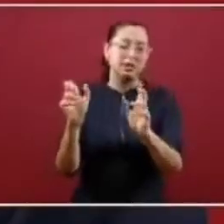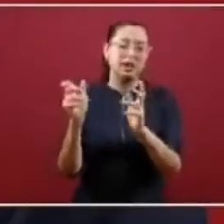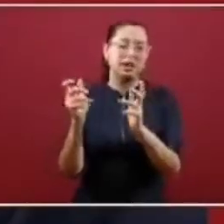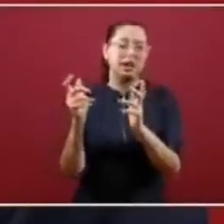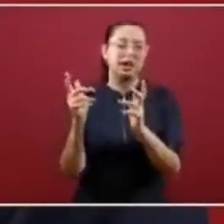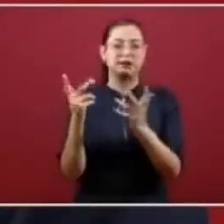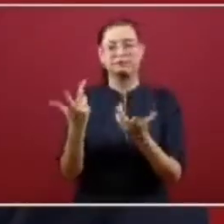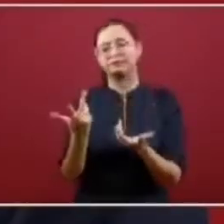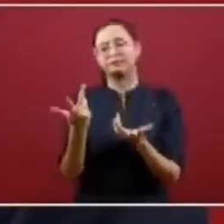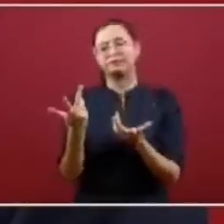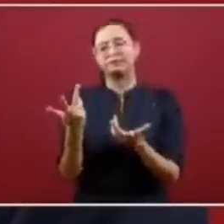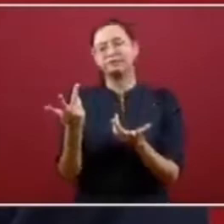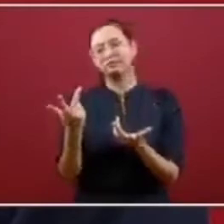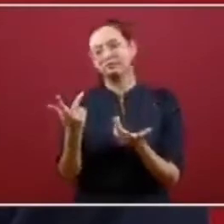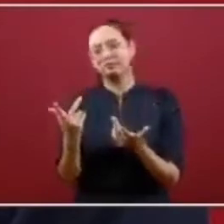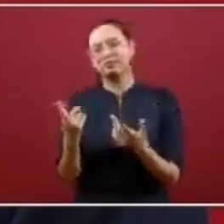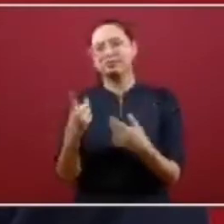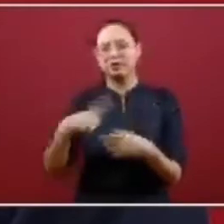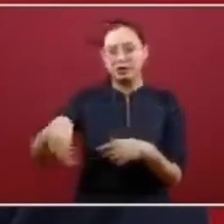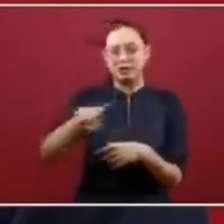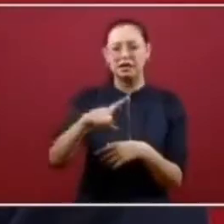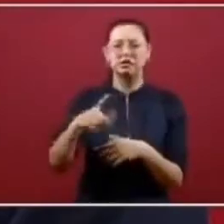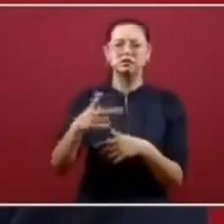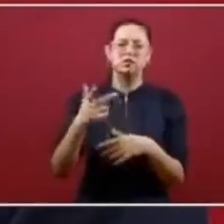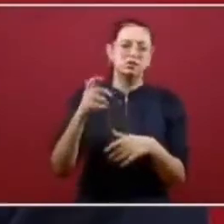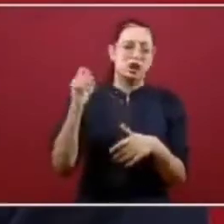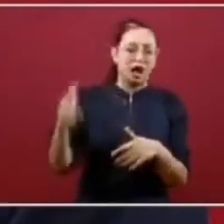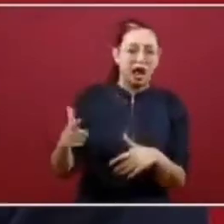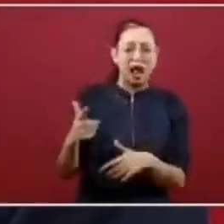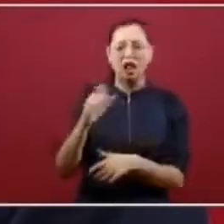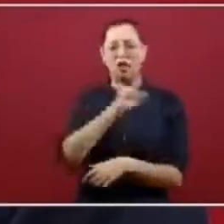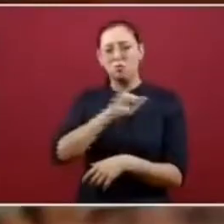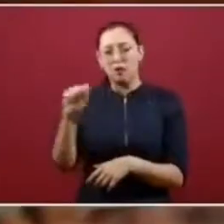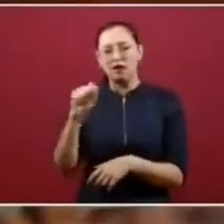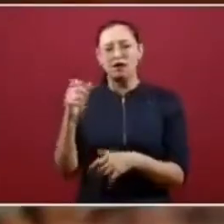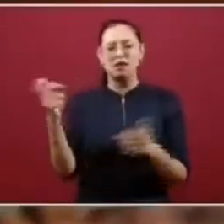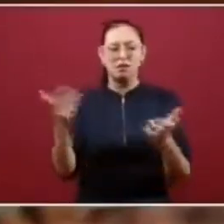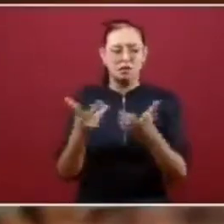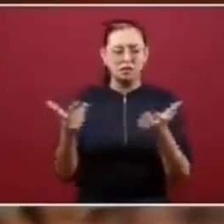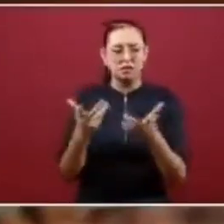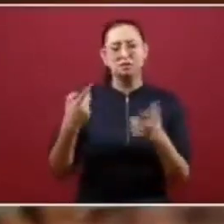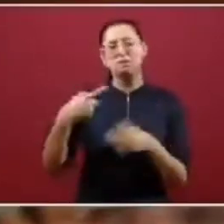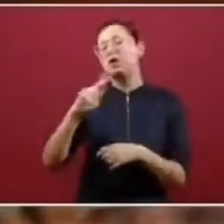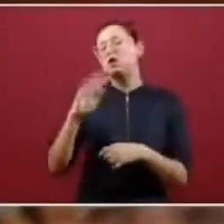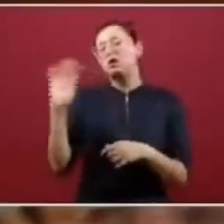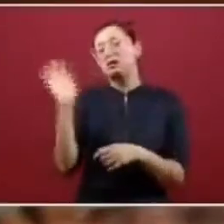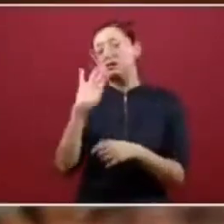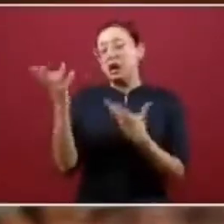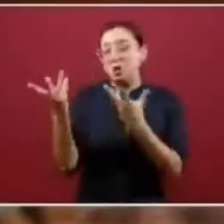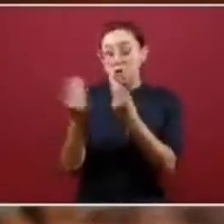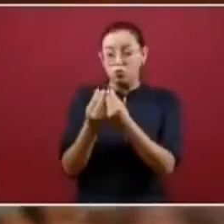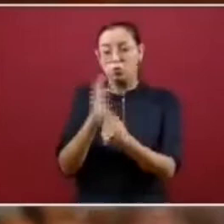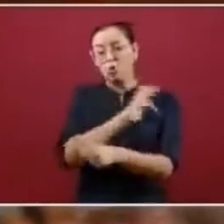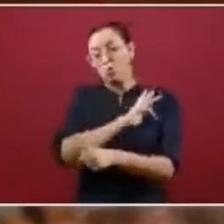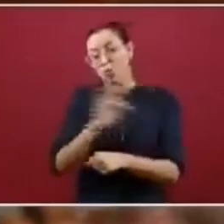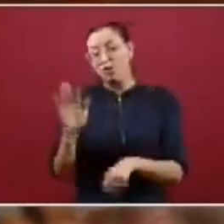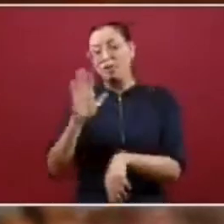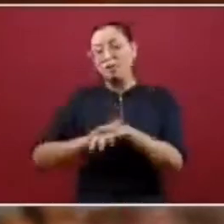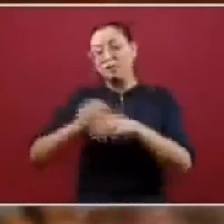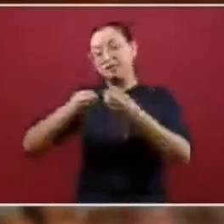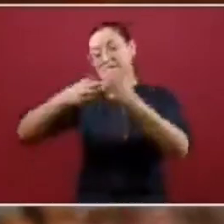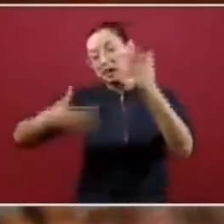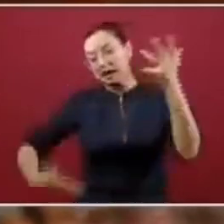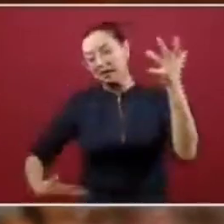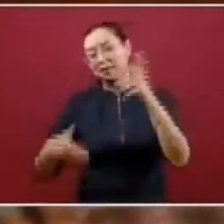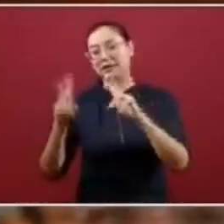de cuestiones o delitos estatales o locales. Sin embargo, de ahí se podría proyectar a tema de defensoría